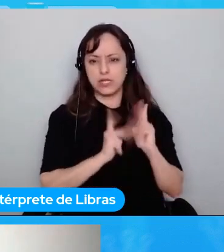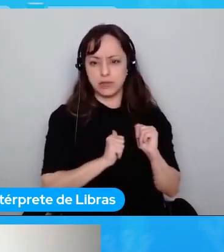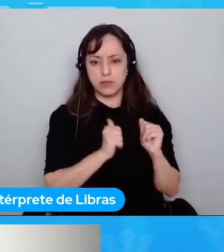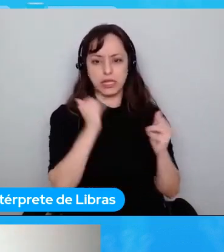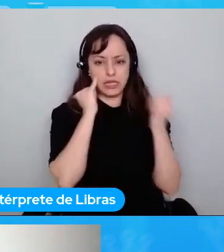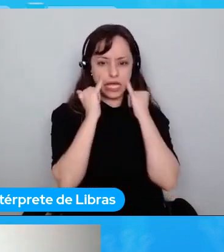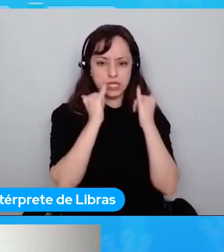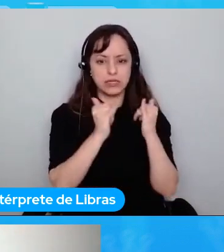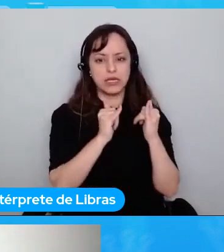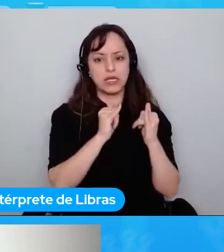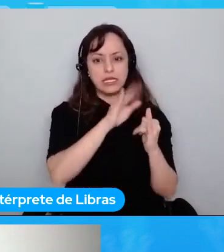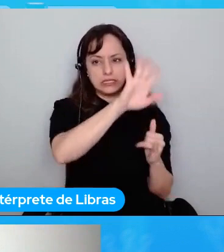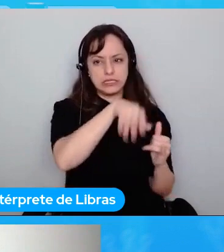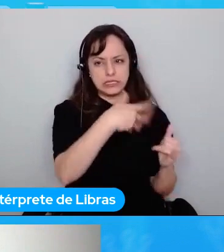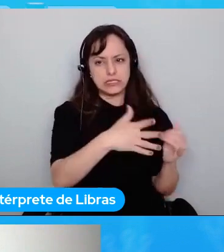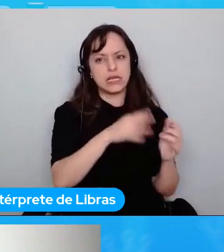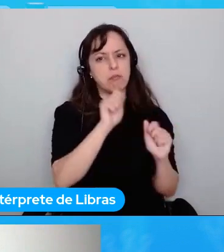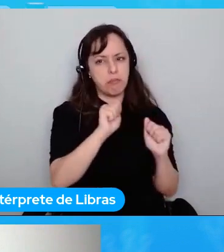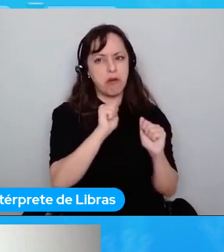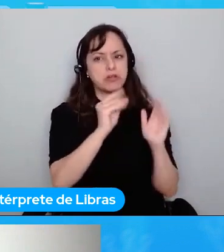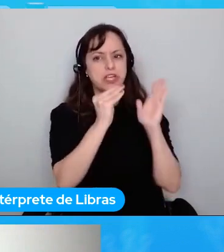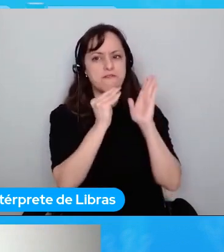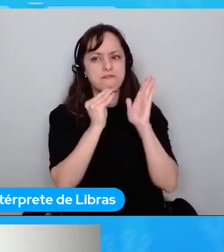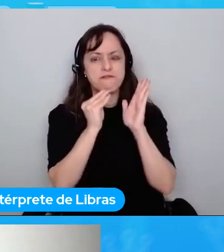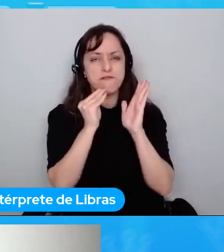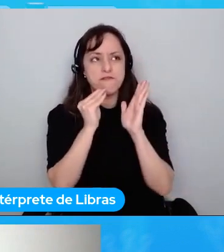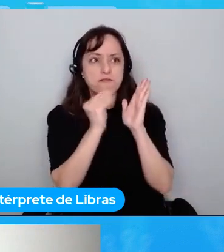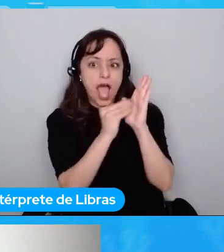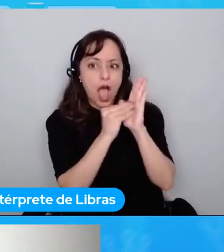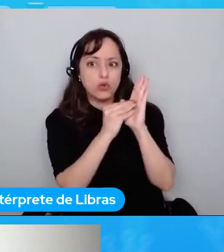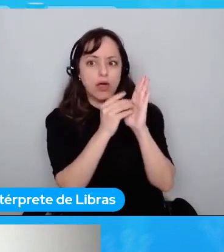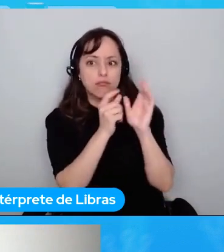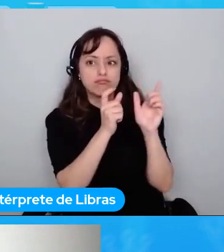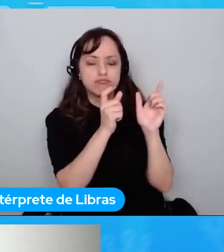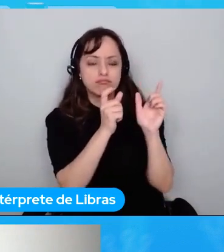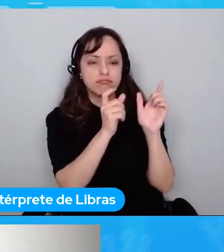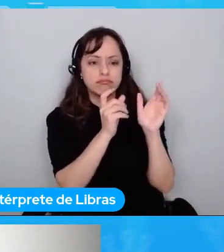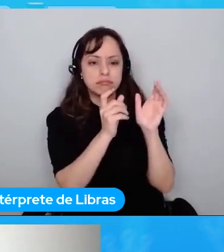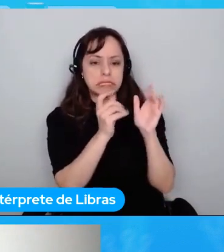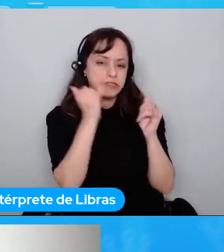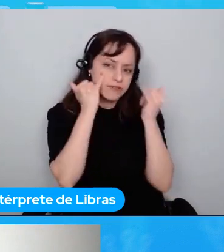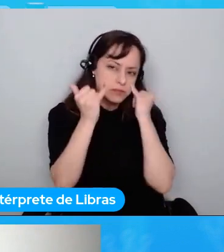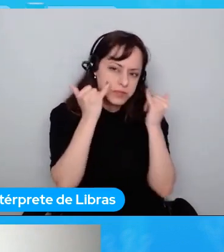mejor dicho, la tabla sin que falten datos, exista la posibilidad de que